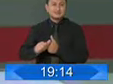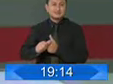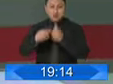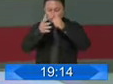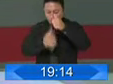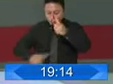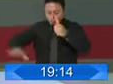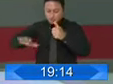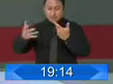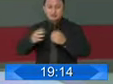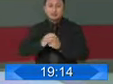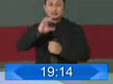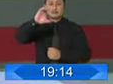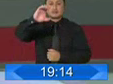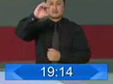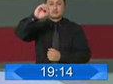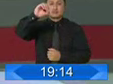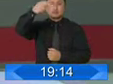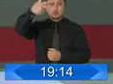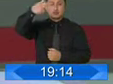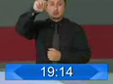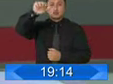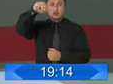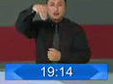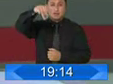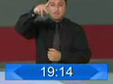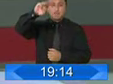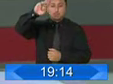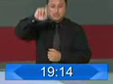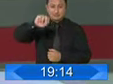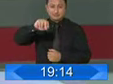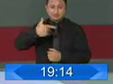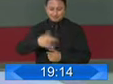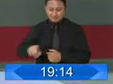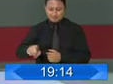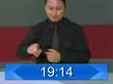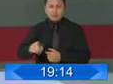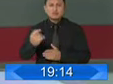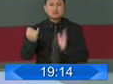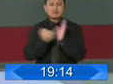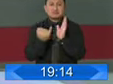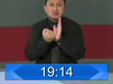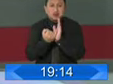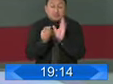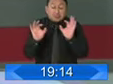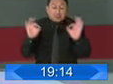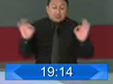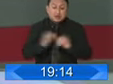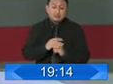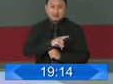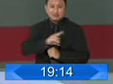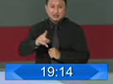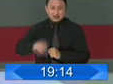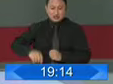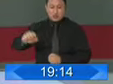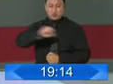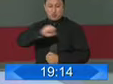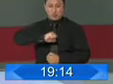sector de Cochabamba, al norte de Quito. Se desconoce su identidad. El cadáver presentaba varias heridas de arma